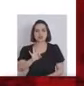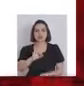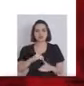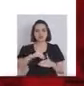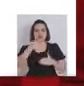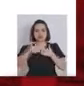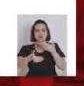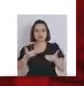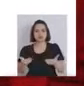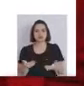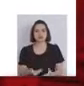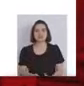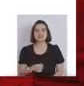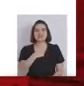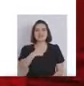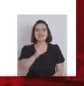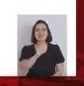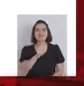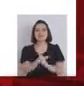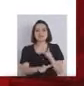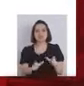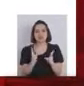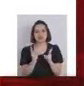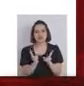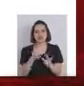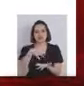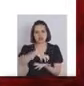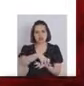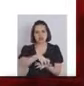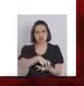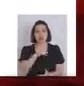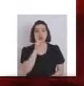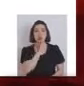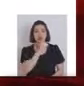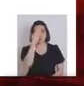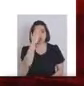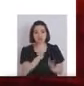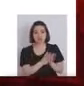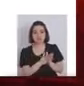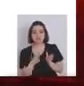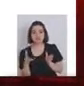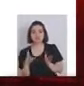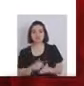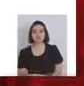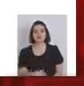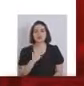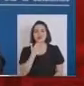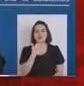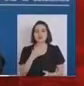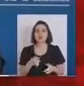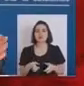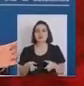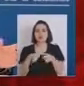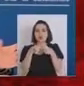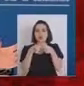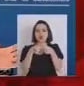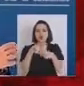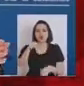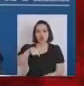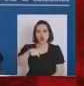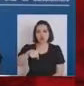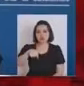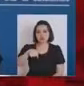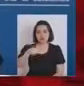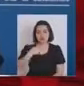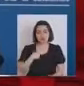Ahumada en Chile. Y él ha sido dueño, y de repente sigue siéndolo, porque él entiende que su patrimonio lo maneja un fideicomiso ciego, de LAN Chile. O